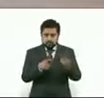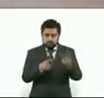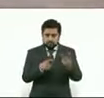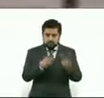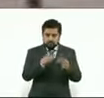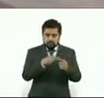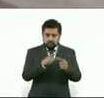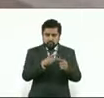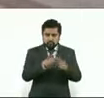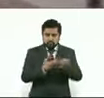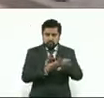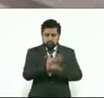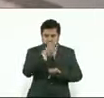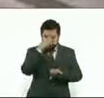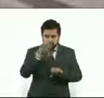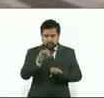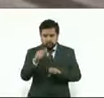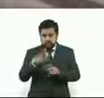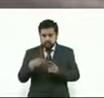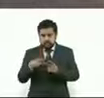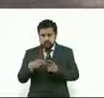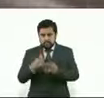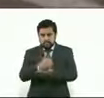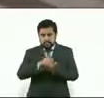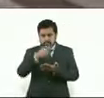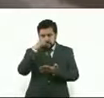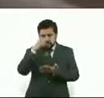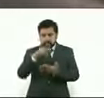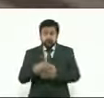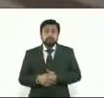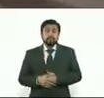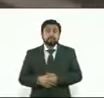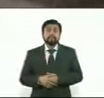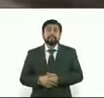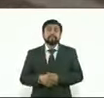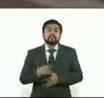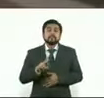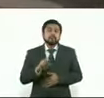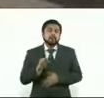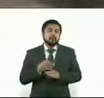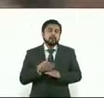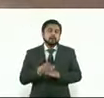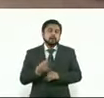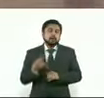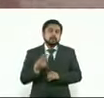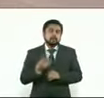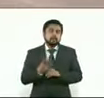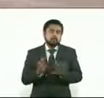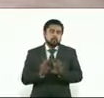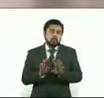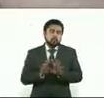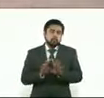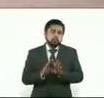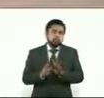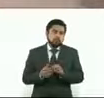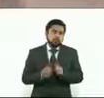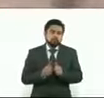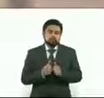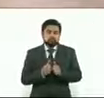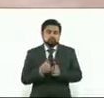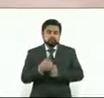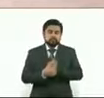Sí, ahorita ya están ayudando, saben que si mantienen el paso, si ayudan, van a tener entre los dos el primer y segundo lugar. Entonces es